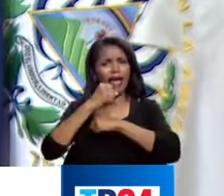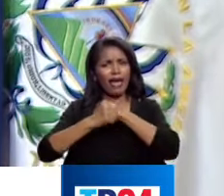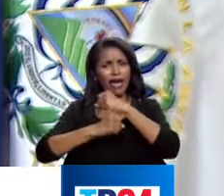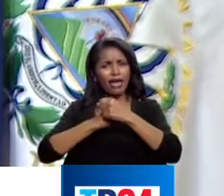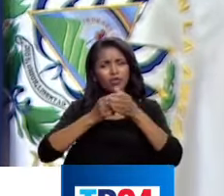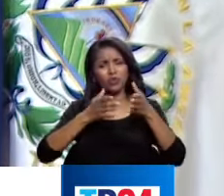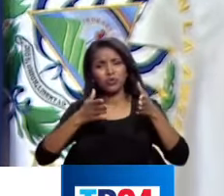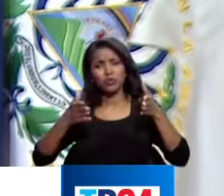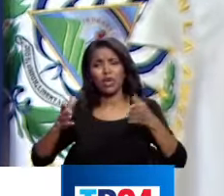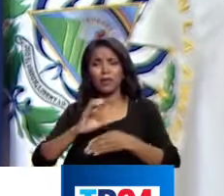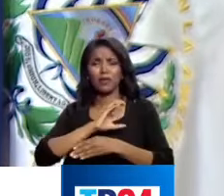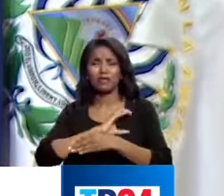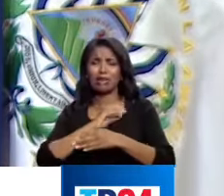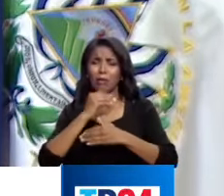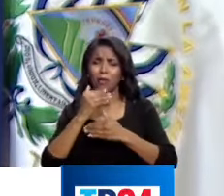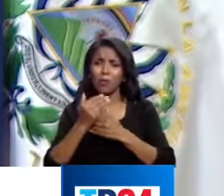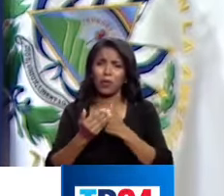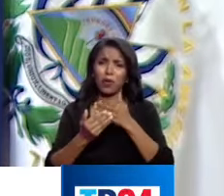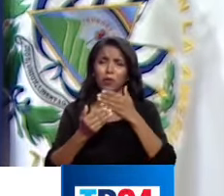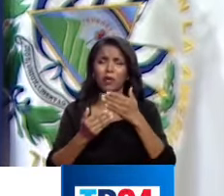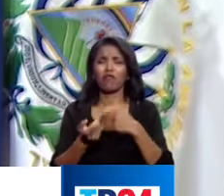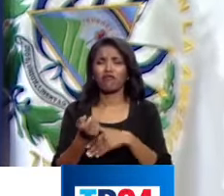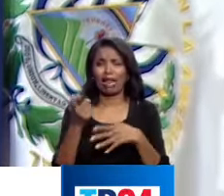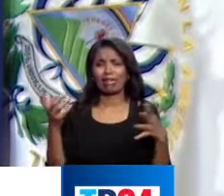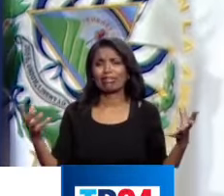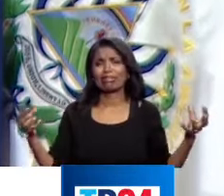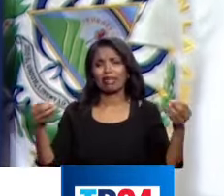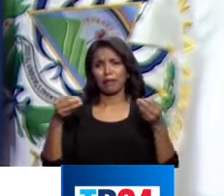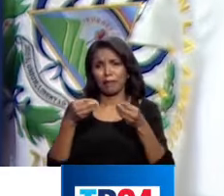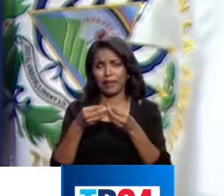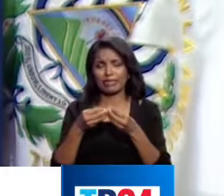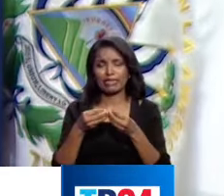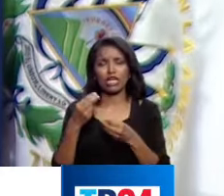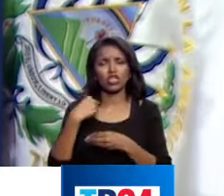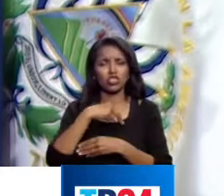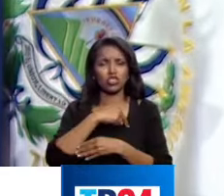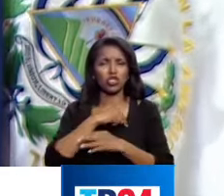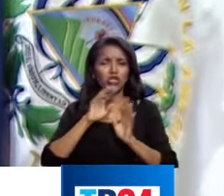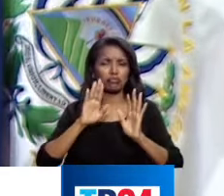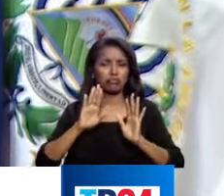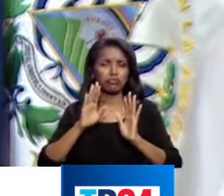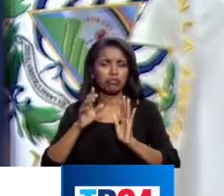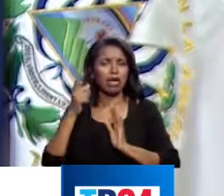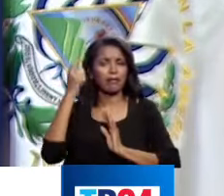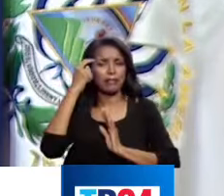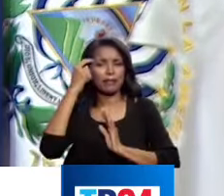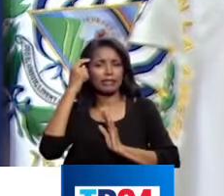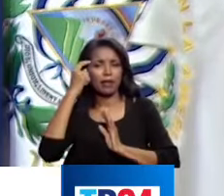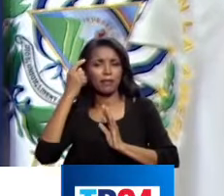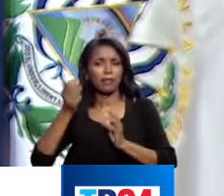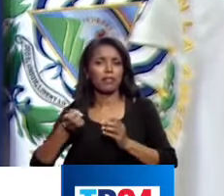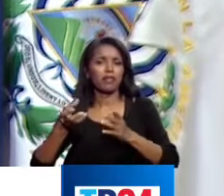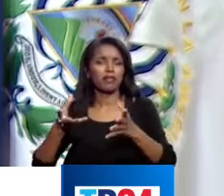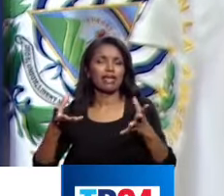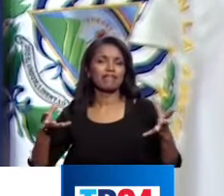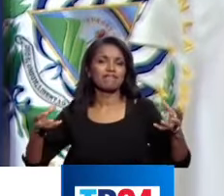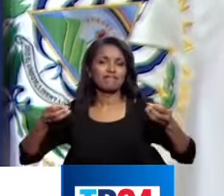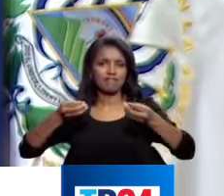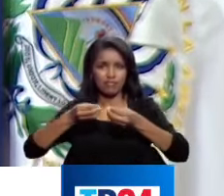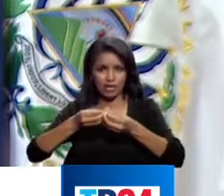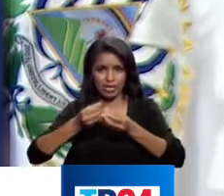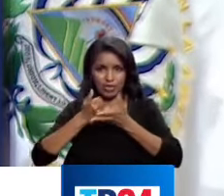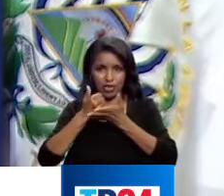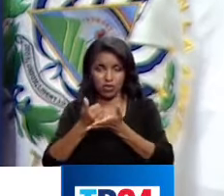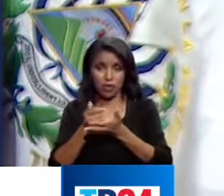Nosotros necesitamos, priorizando el turismo como un área de crecimiento, dedicarle mayores esfuerzos, mayor personal y capacitación para